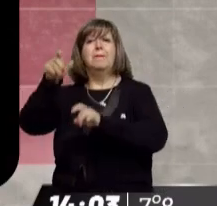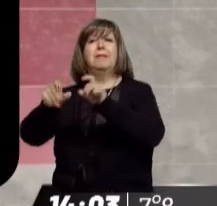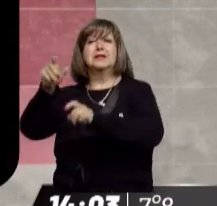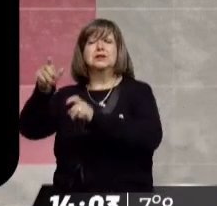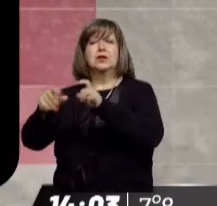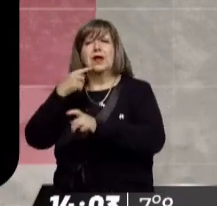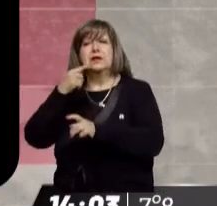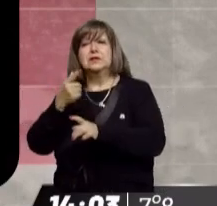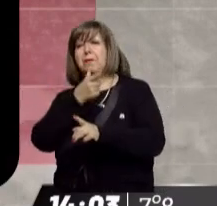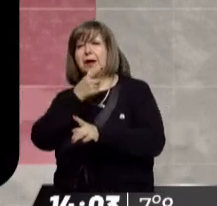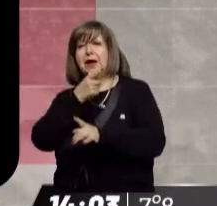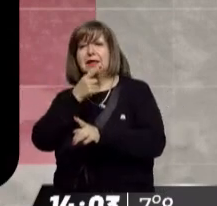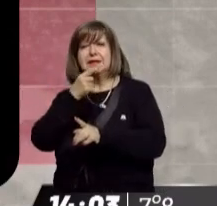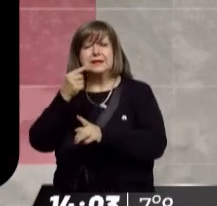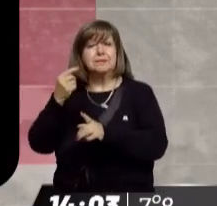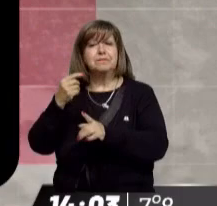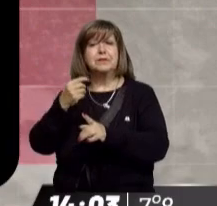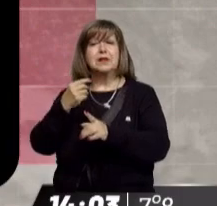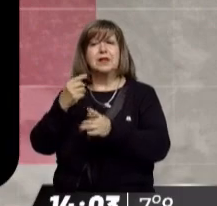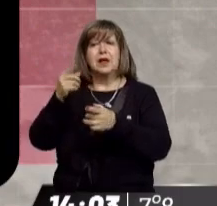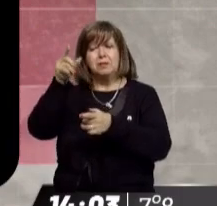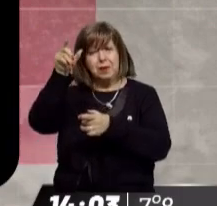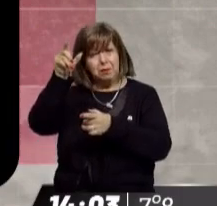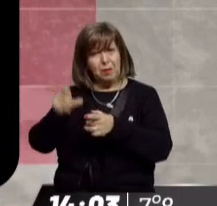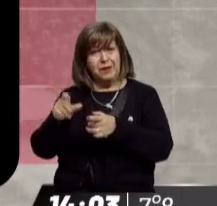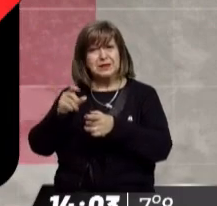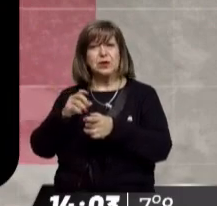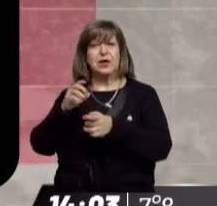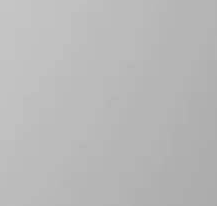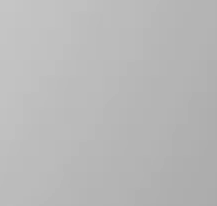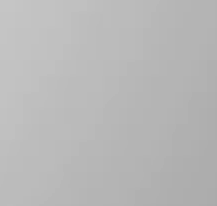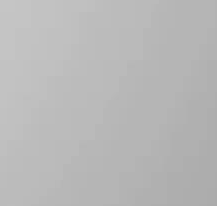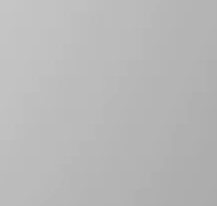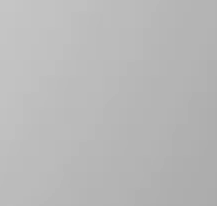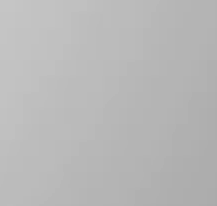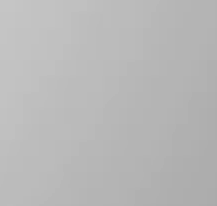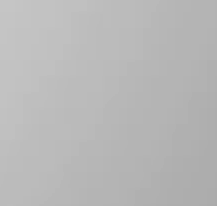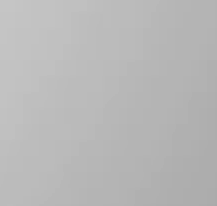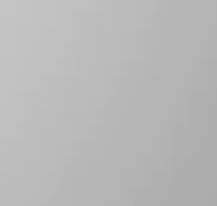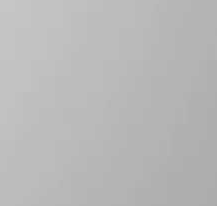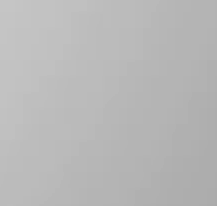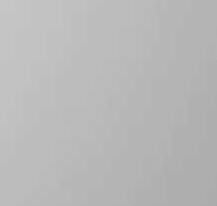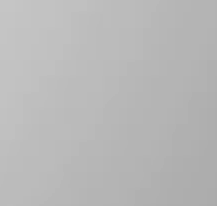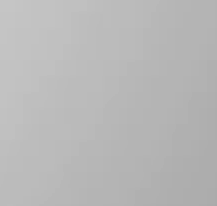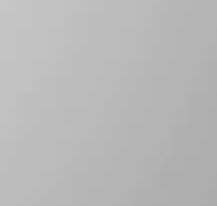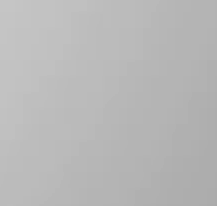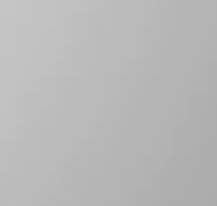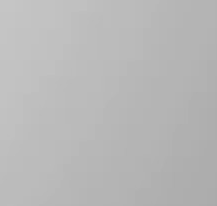salud del actual presidente, porque este es un error de los muchísimos que ha tenido en su época presidencial, ¿no?